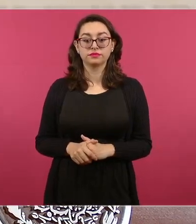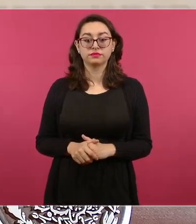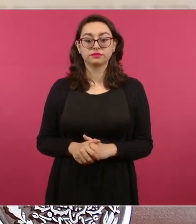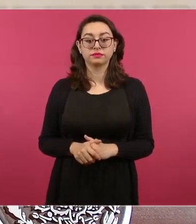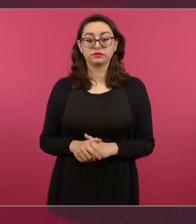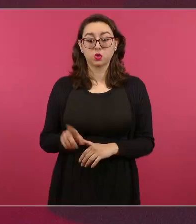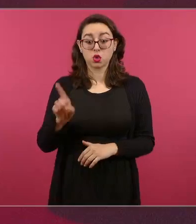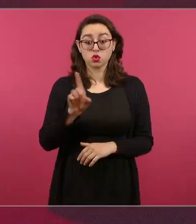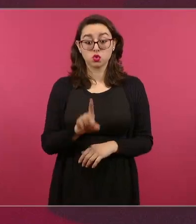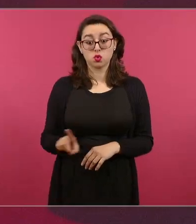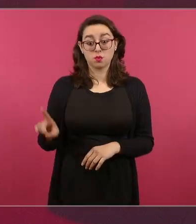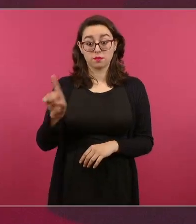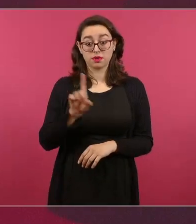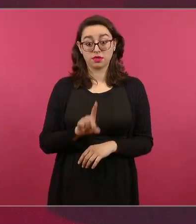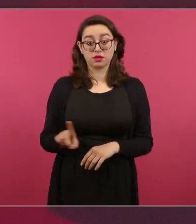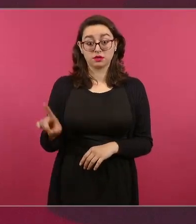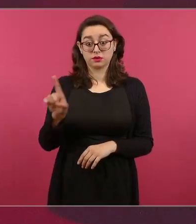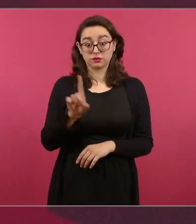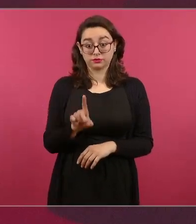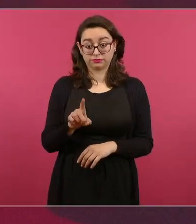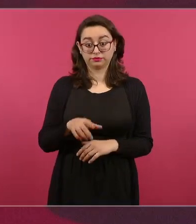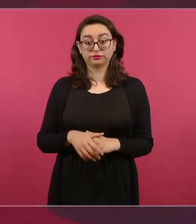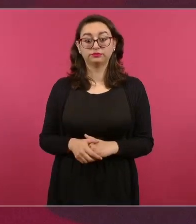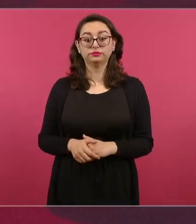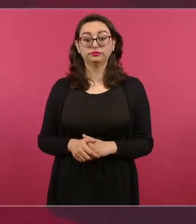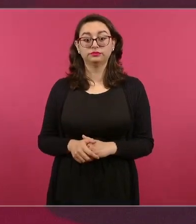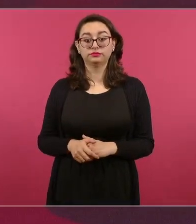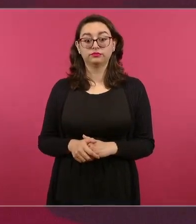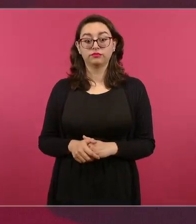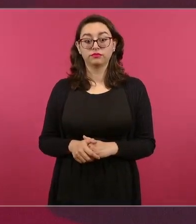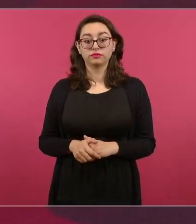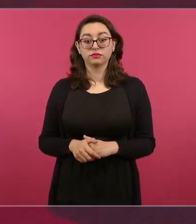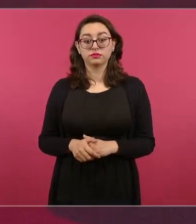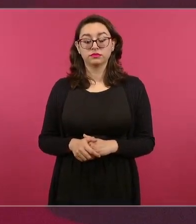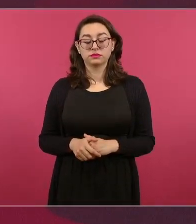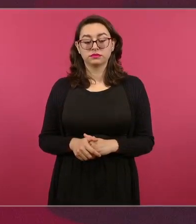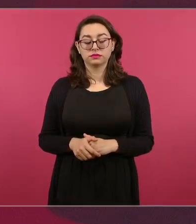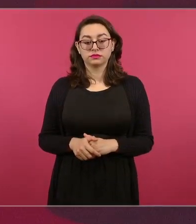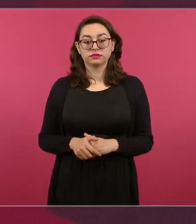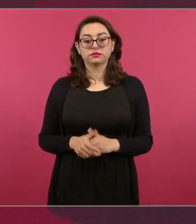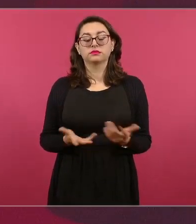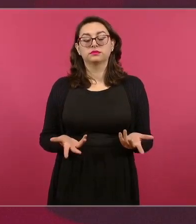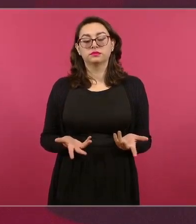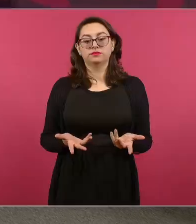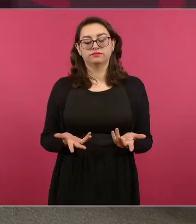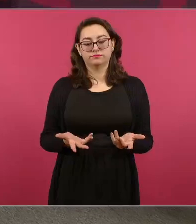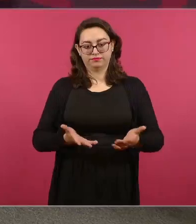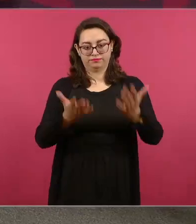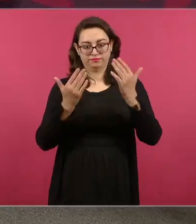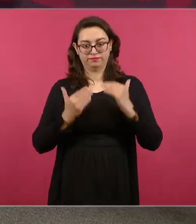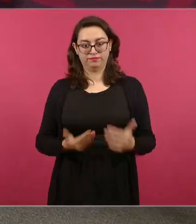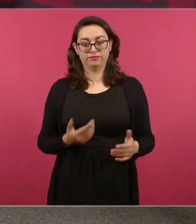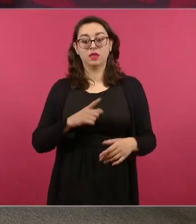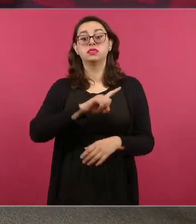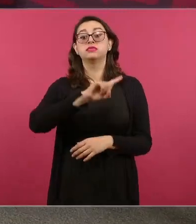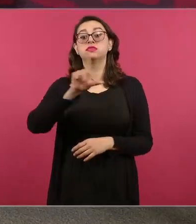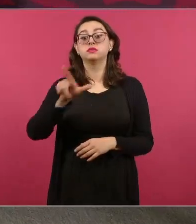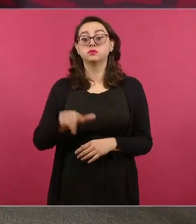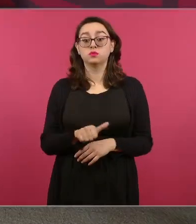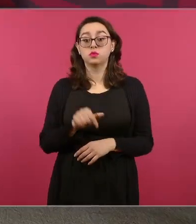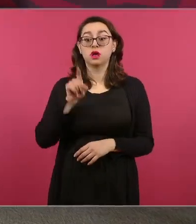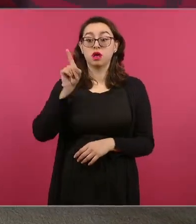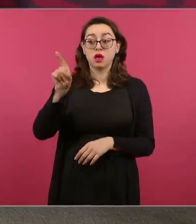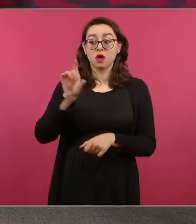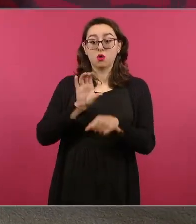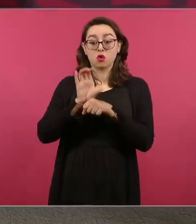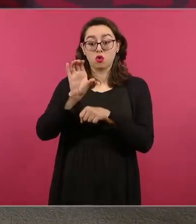Eso el domingo. Y en cuanto a la gira por Colombia y por Chile, vamos